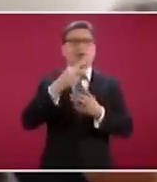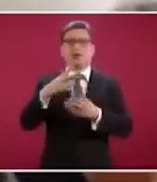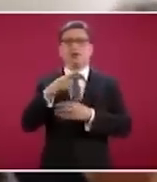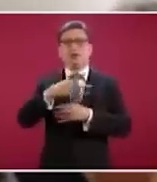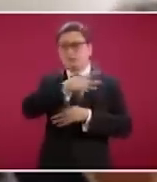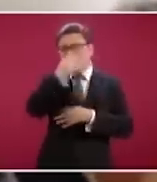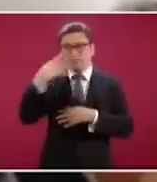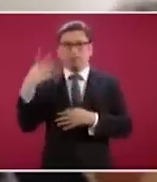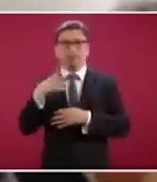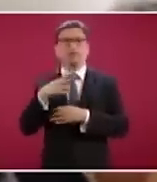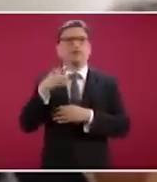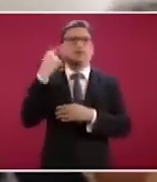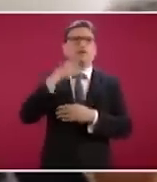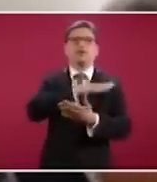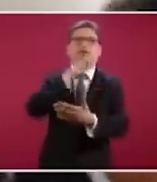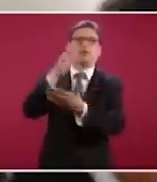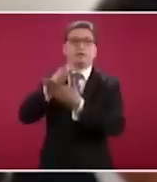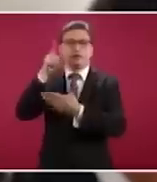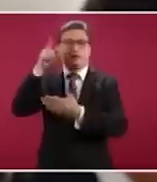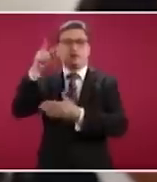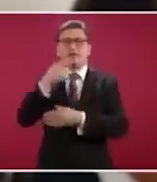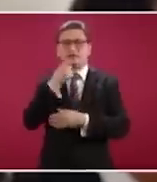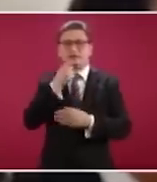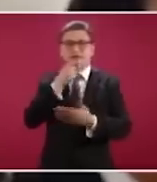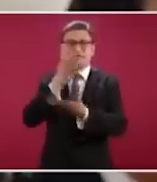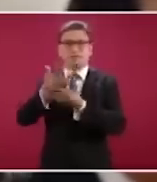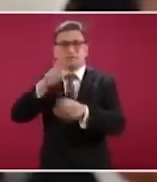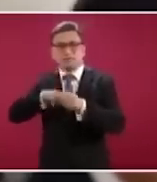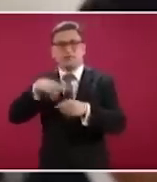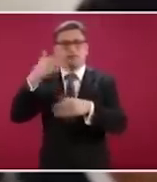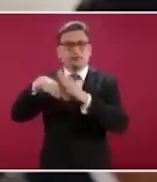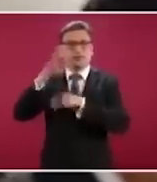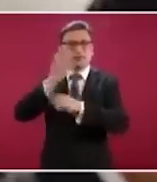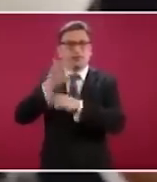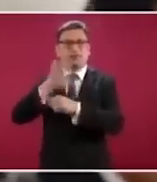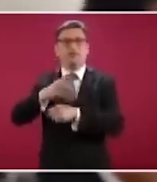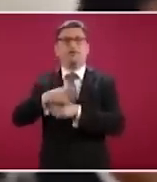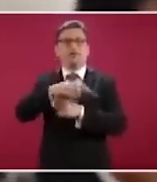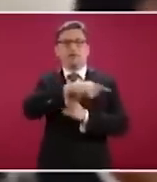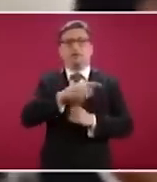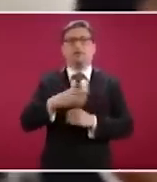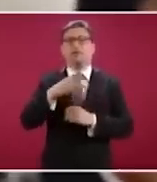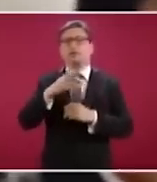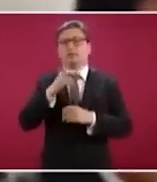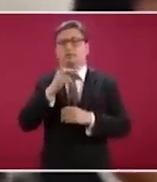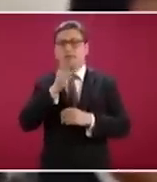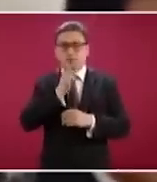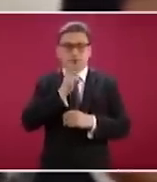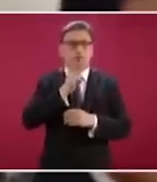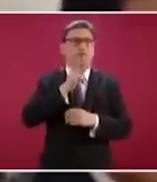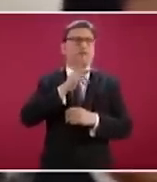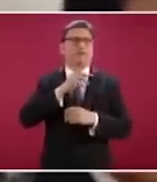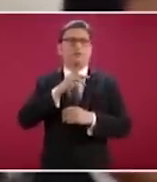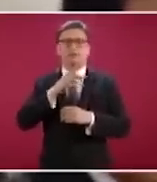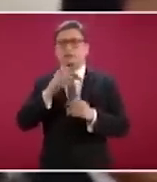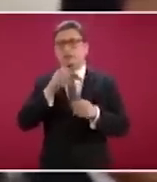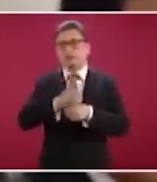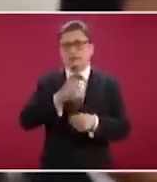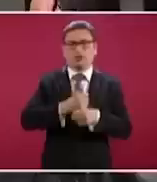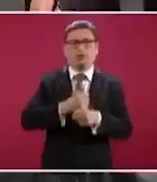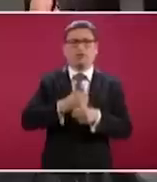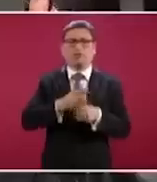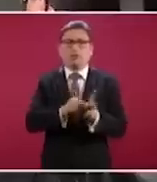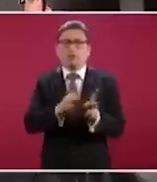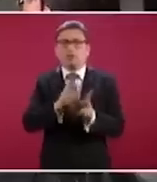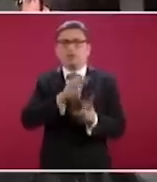permita ver a la niña allá en Sacramento, California, en el hospital. Sería el padre de la niña, la abuela y el primo del padre. Y ahorita le hago la segunda